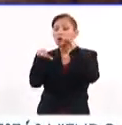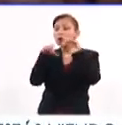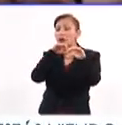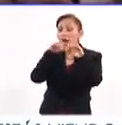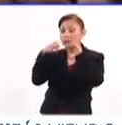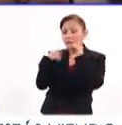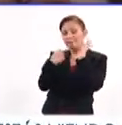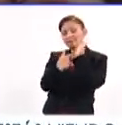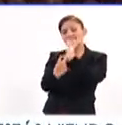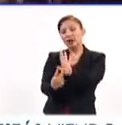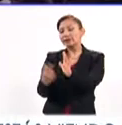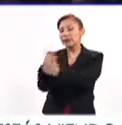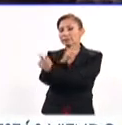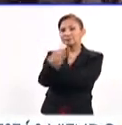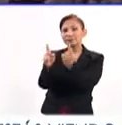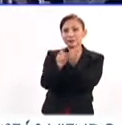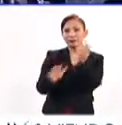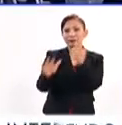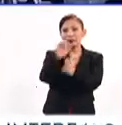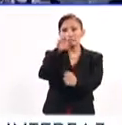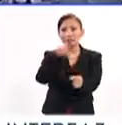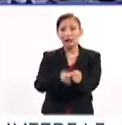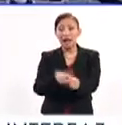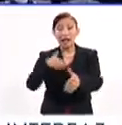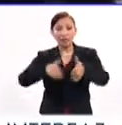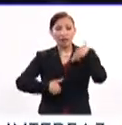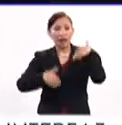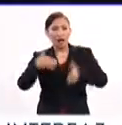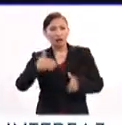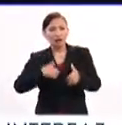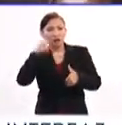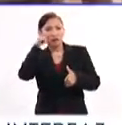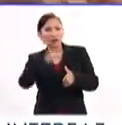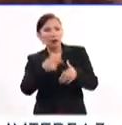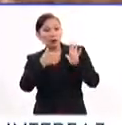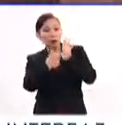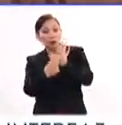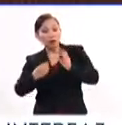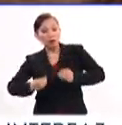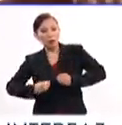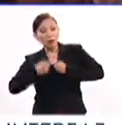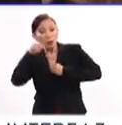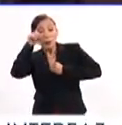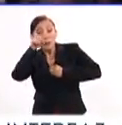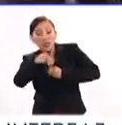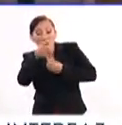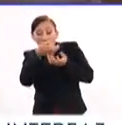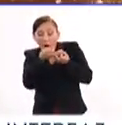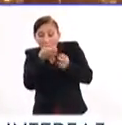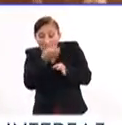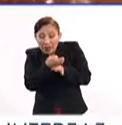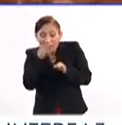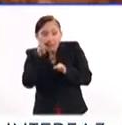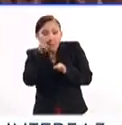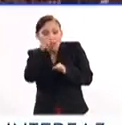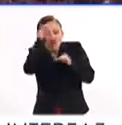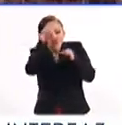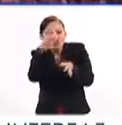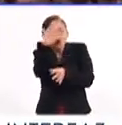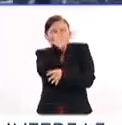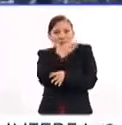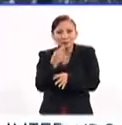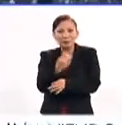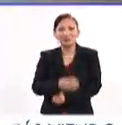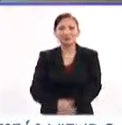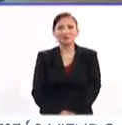y reflejo de la convivencia social. El teatro vive cada vez que se representa, porque en ese momento deja ver su verdadera